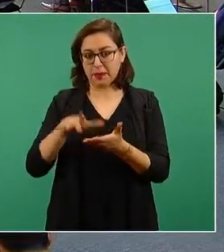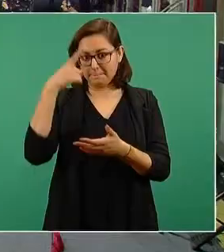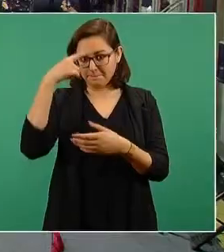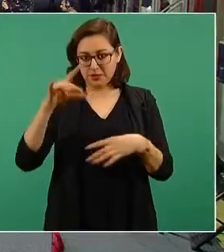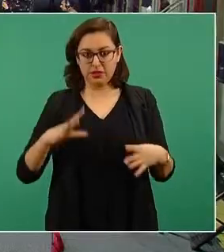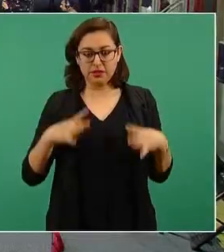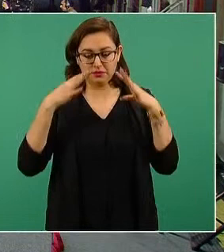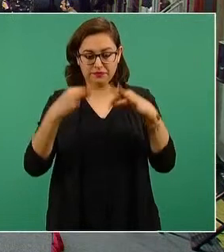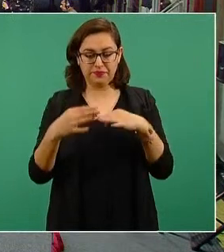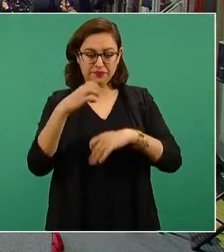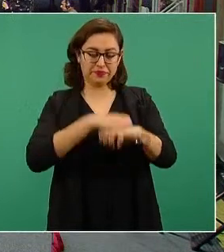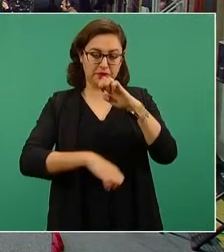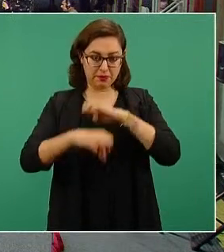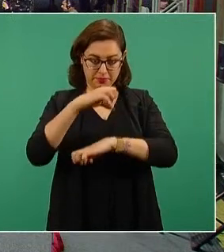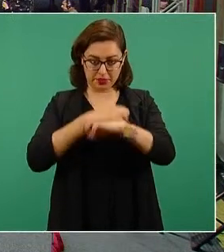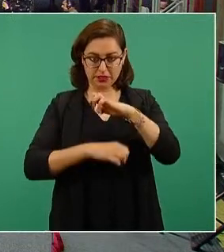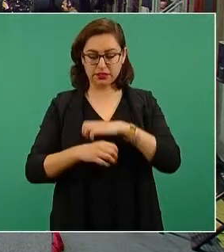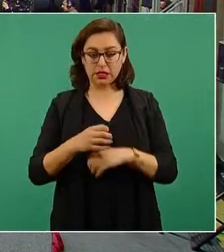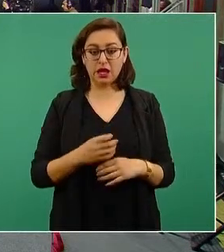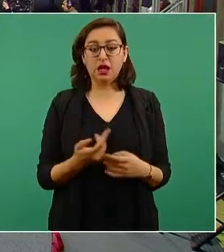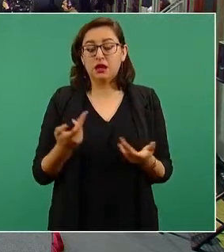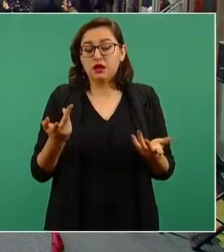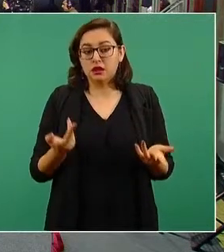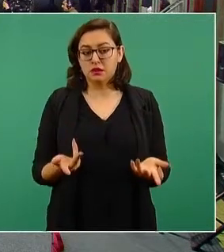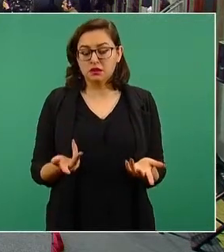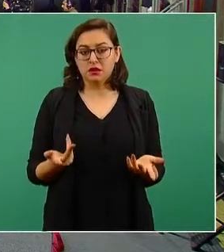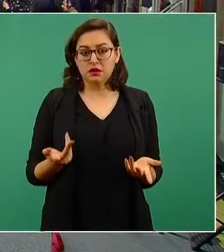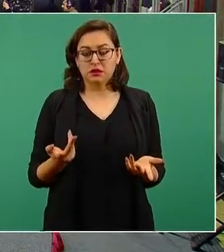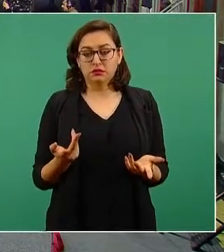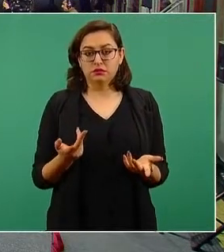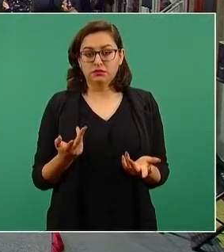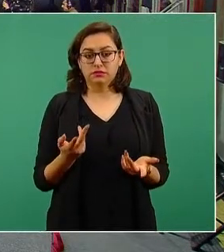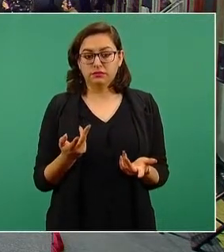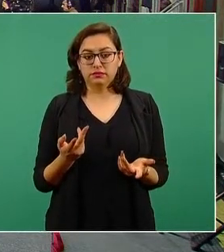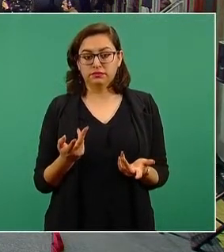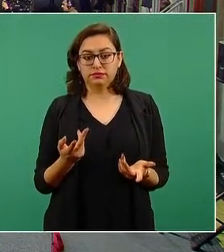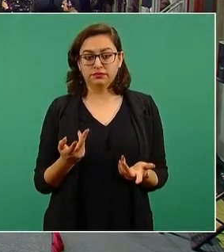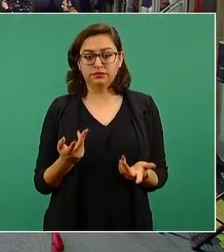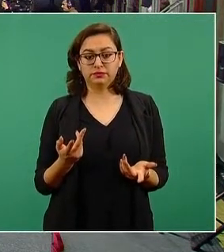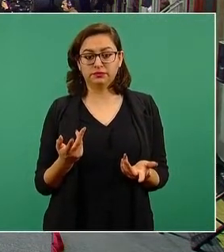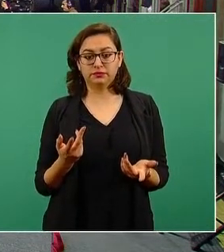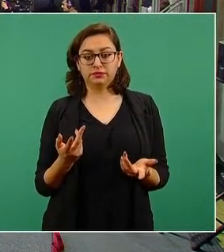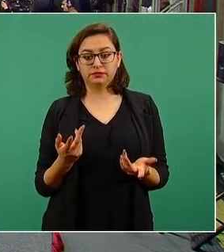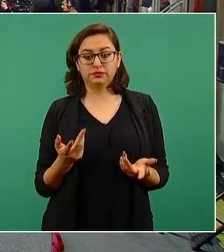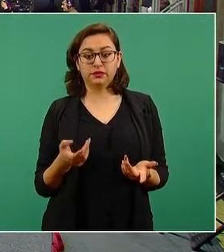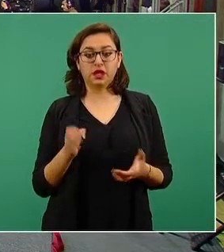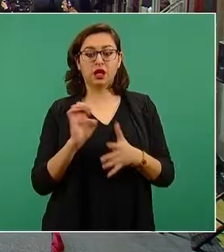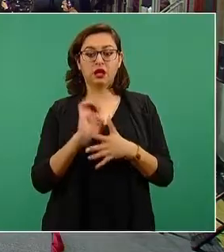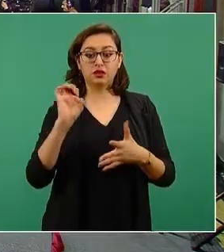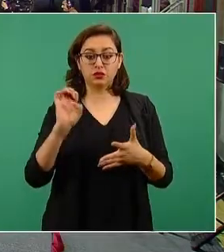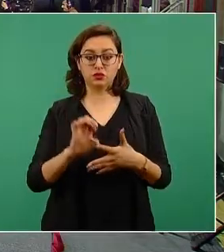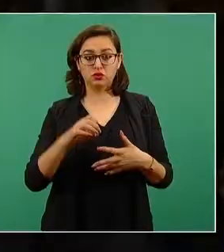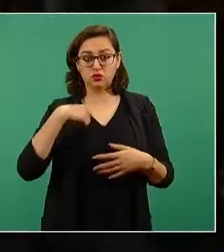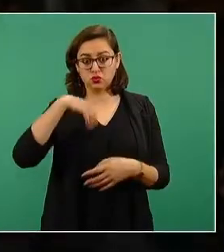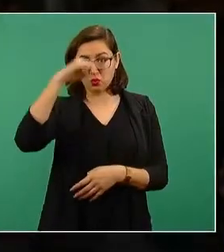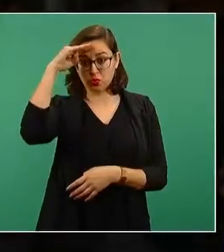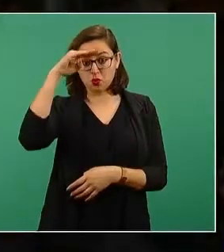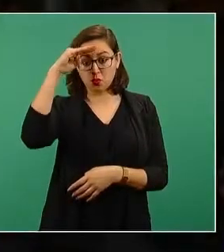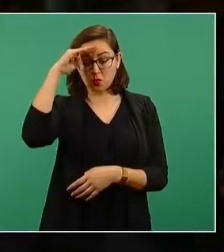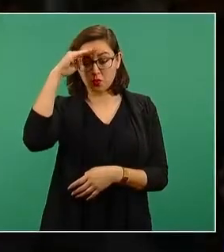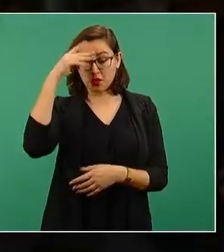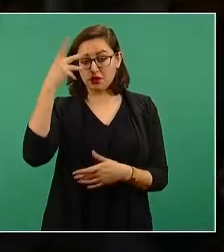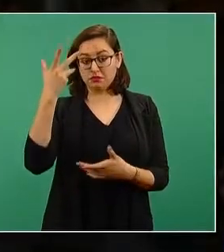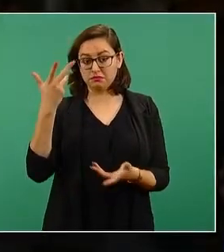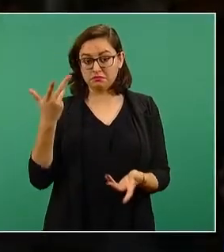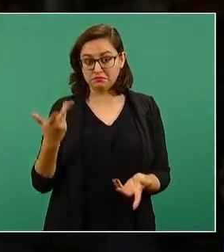empresas. Entonces, ya se agregaría a los cónsules y a los consulados, usted decía